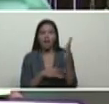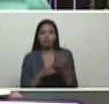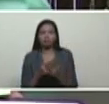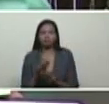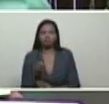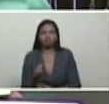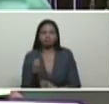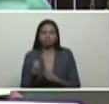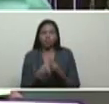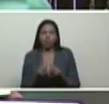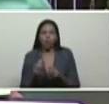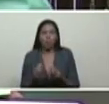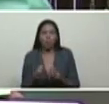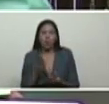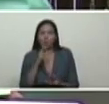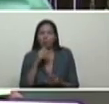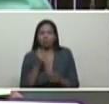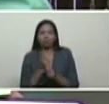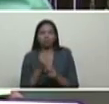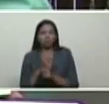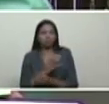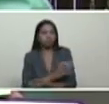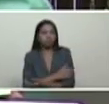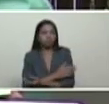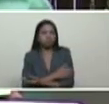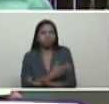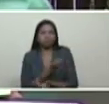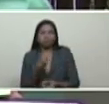incapacidad, qué incompetencia de la derecha para gobernar.